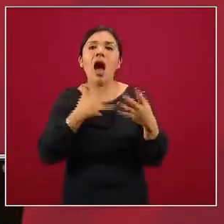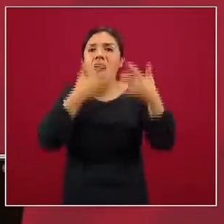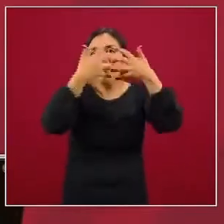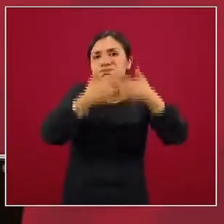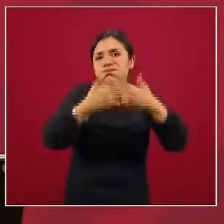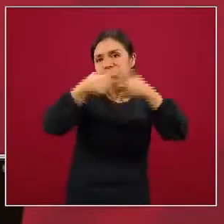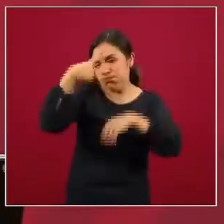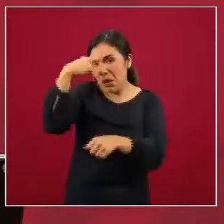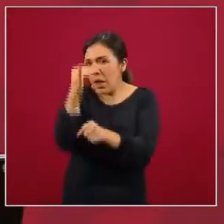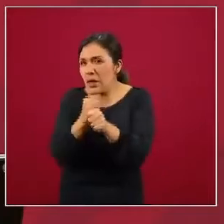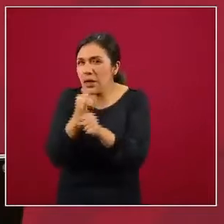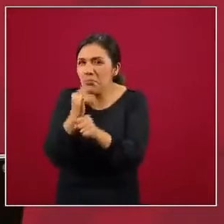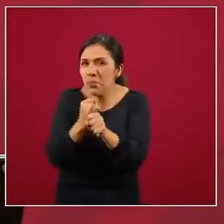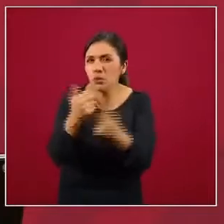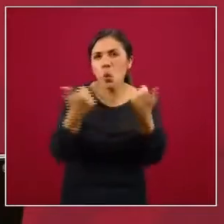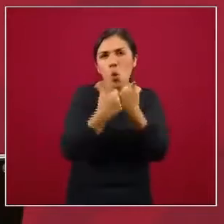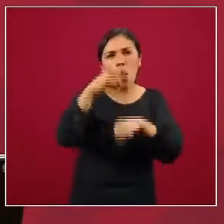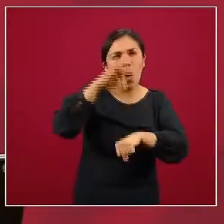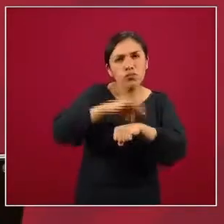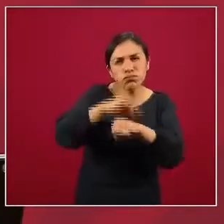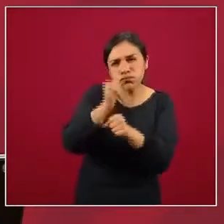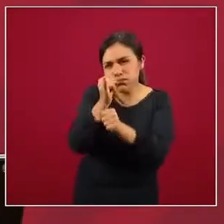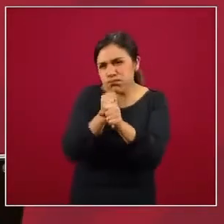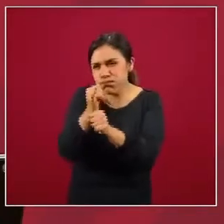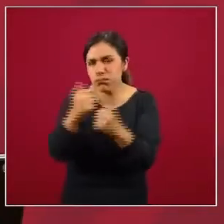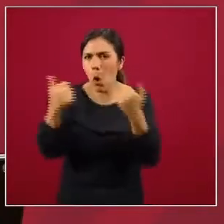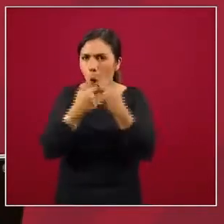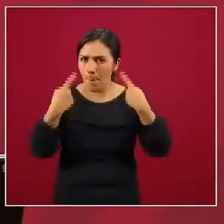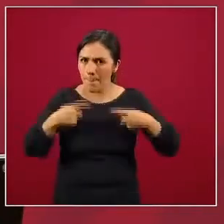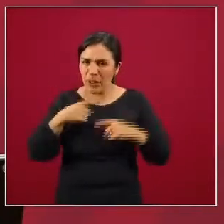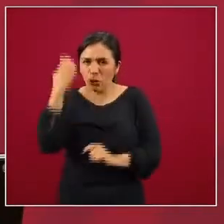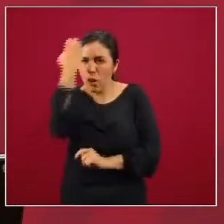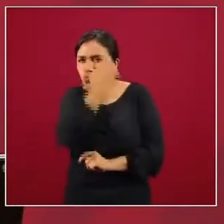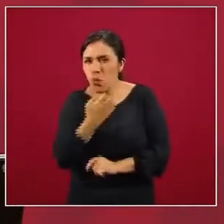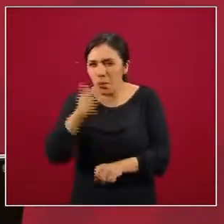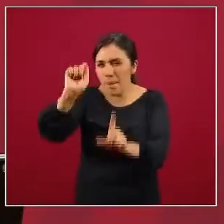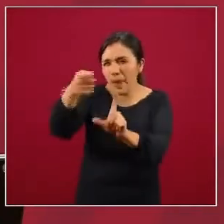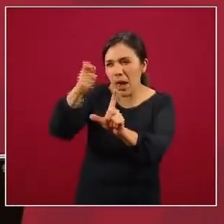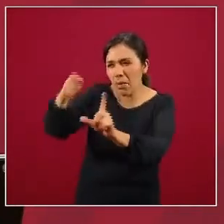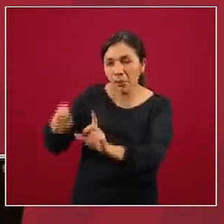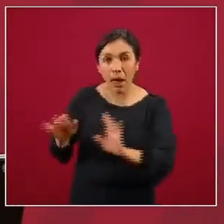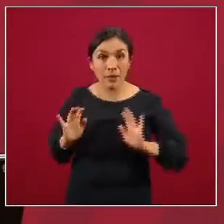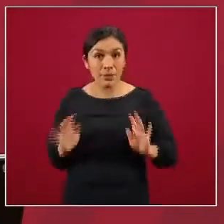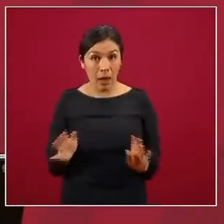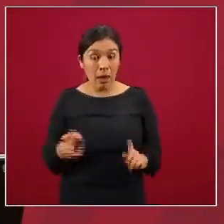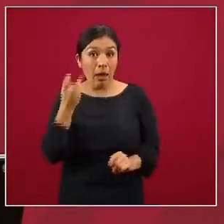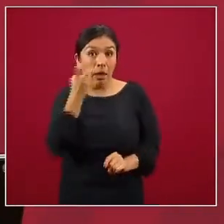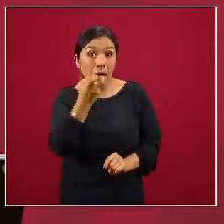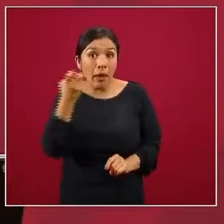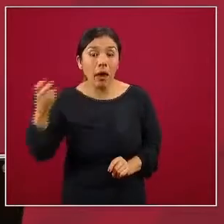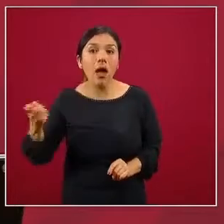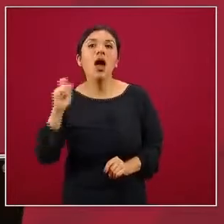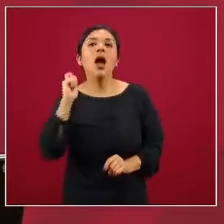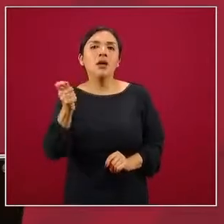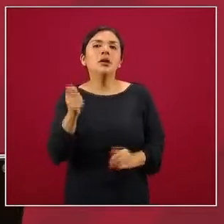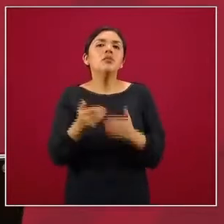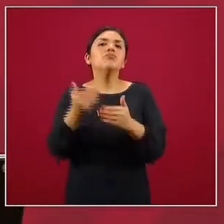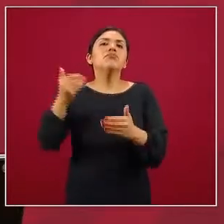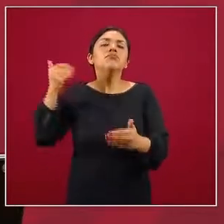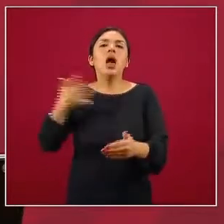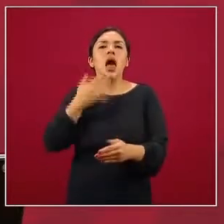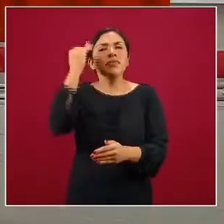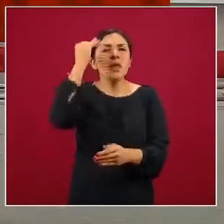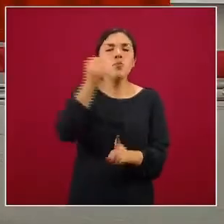proceso de investigación clínica, es decir, investigación en seres humanos, que tradicionalmente tiene las